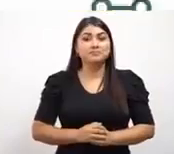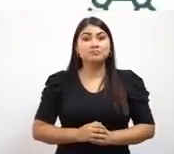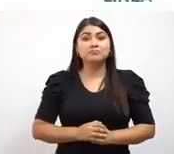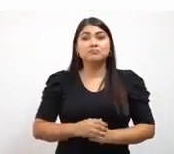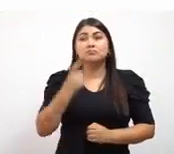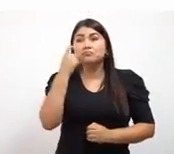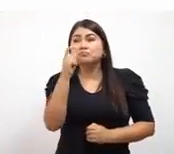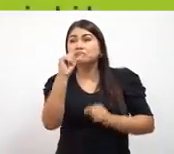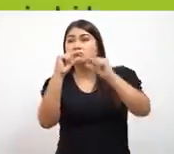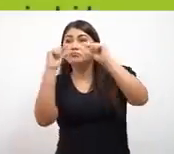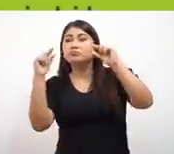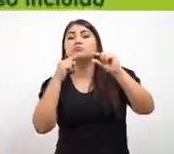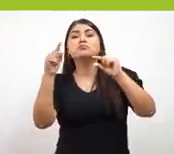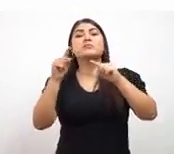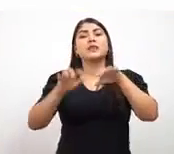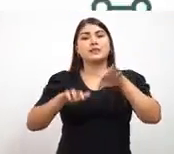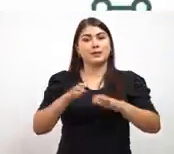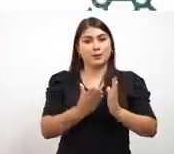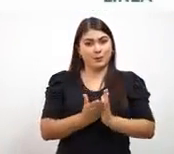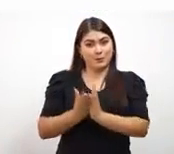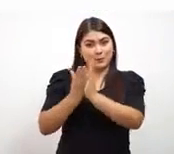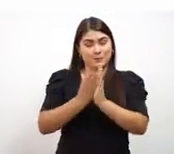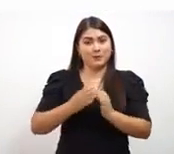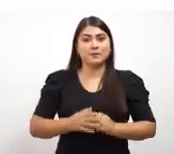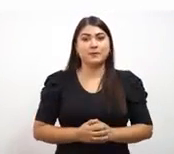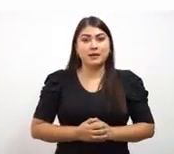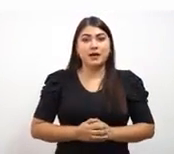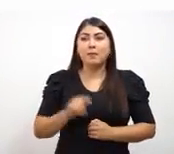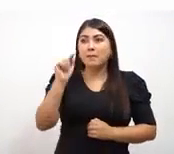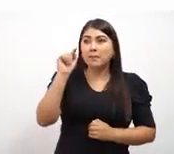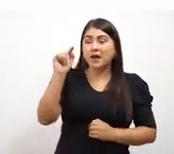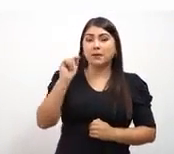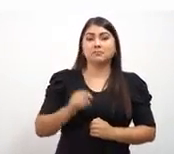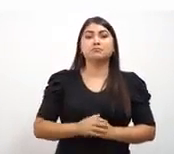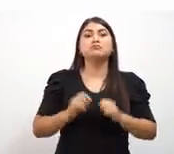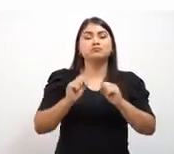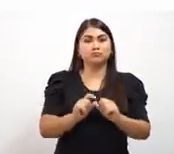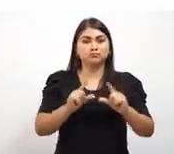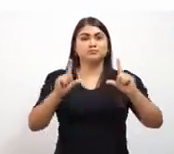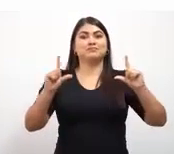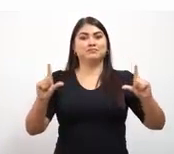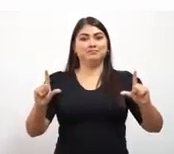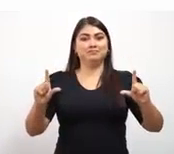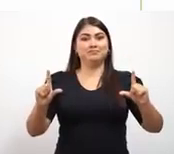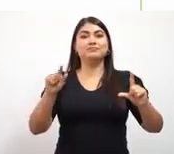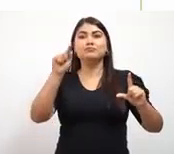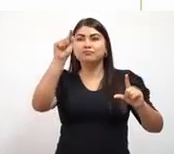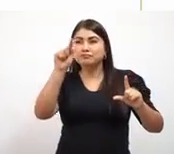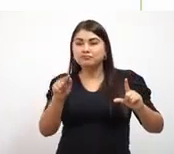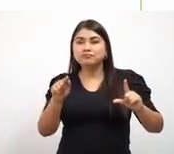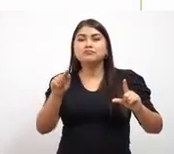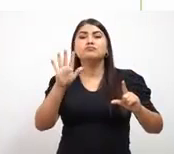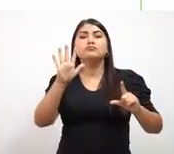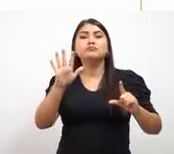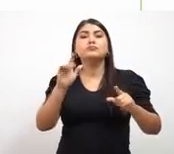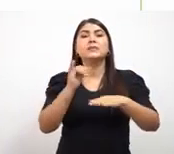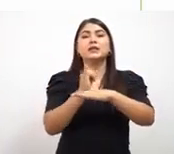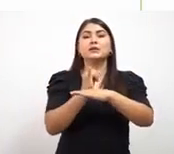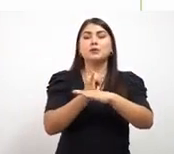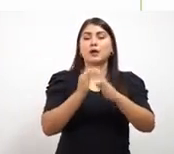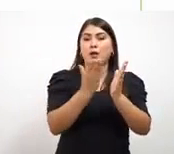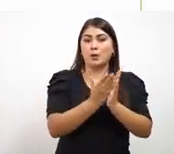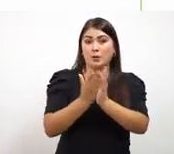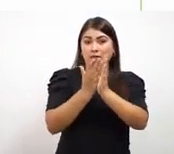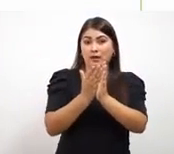www.floridablanca.gov.co. Luego, buscar la pestaña de la Secretaría de Educación. Damos clic. Se abrirá una nueva ventana y damos clic